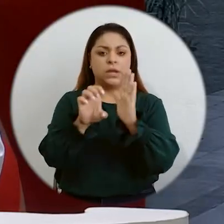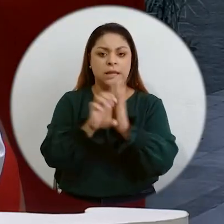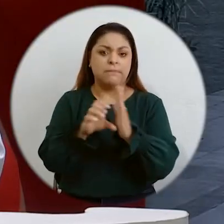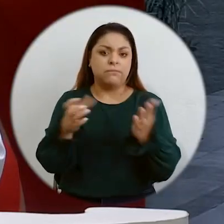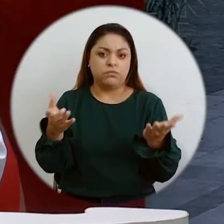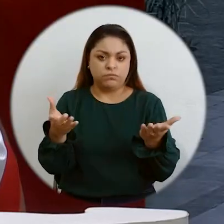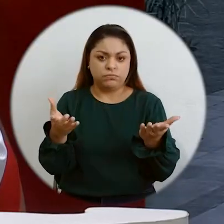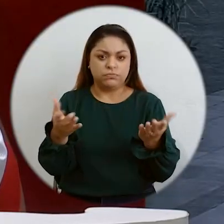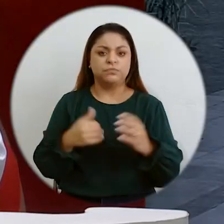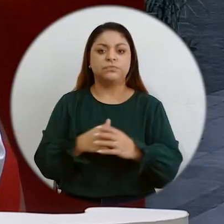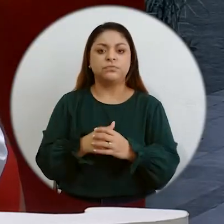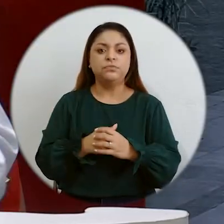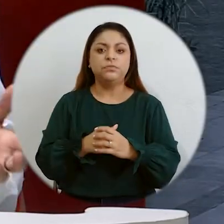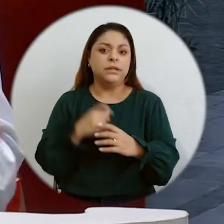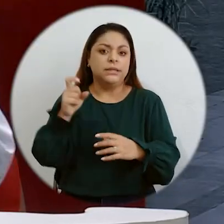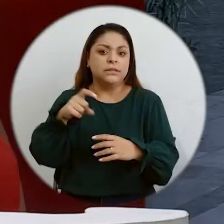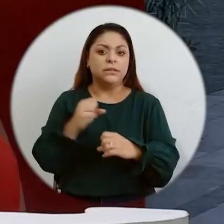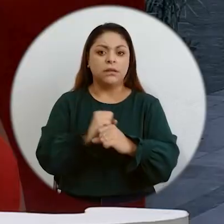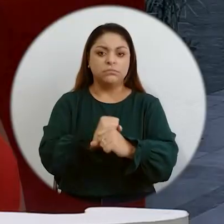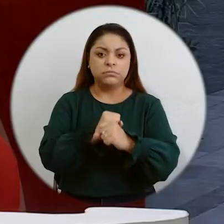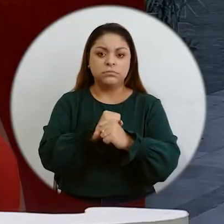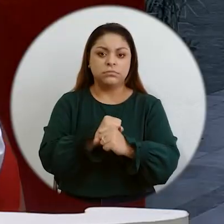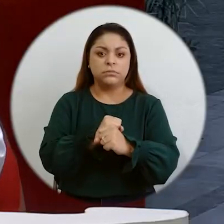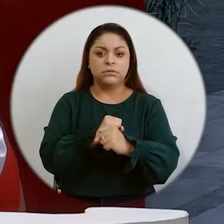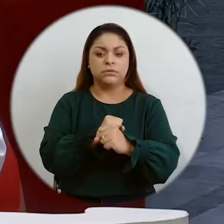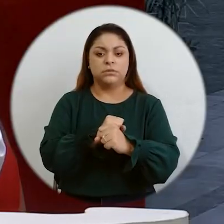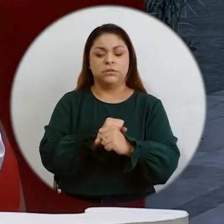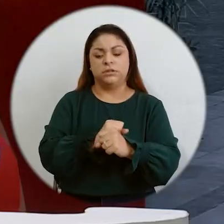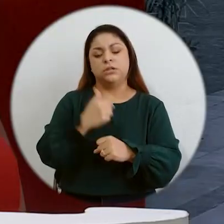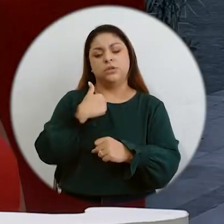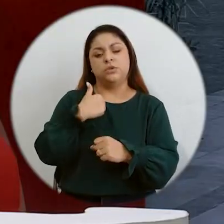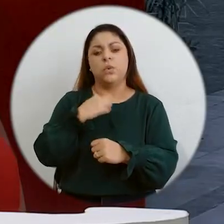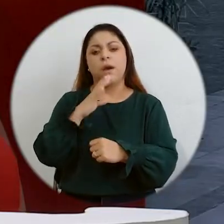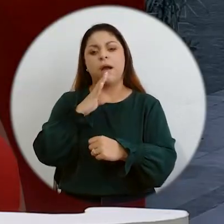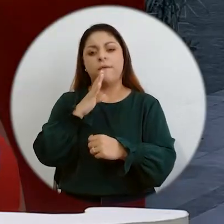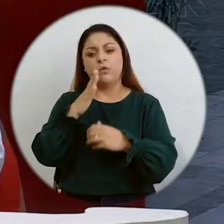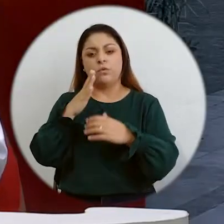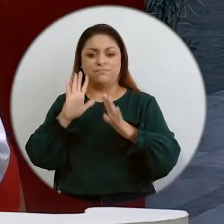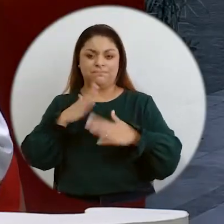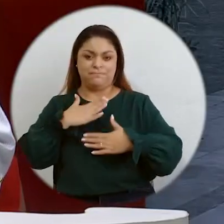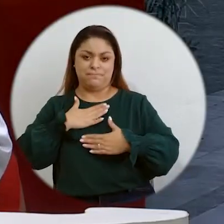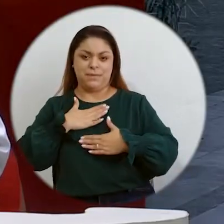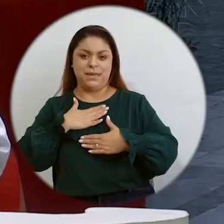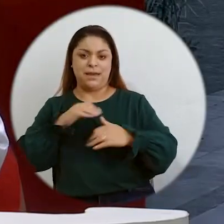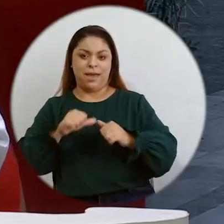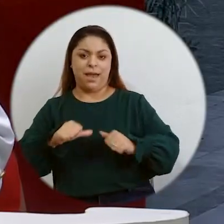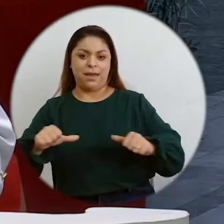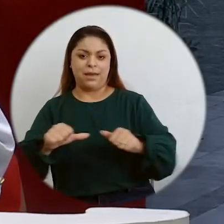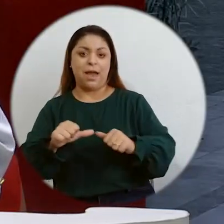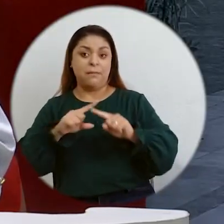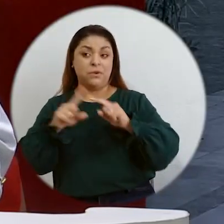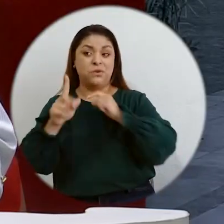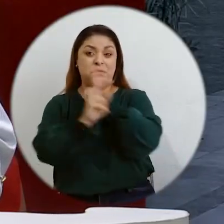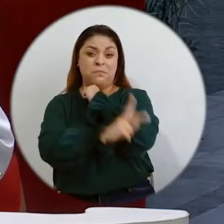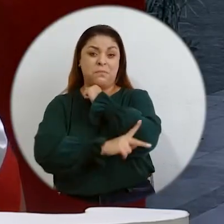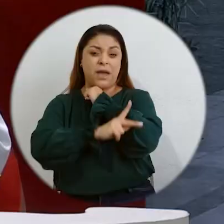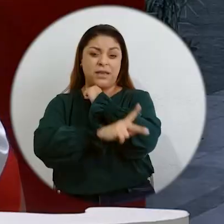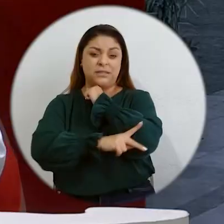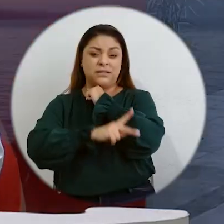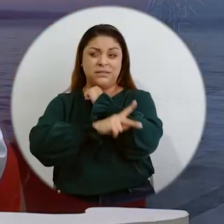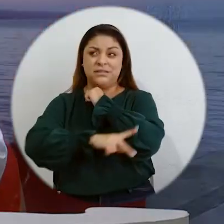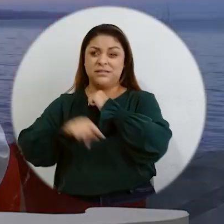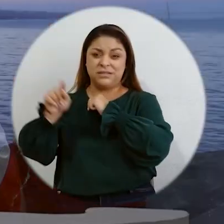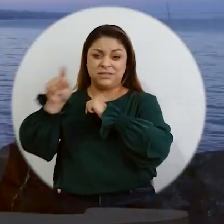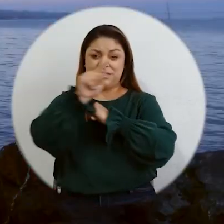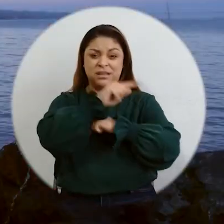implica en términos de seguridad? Y tal vez allí ya me voy a una parte más de mi área. Para los países,